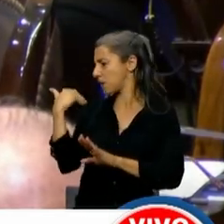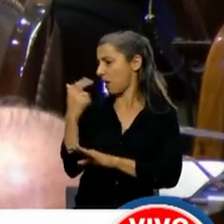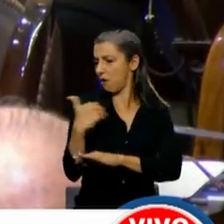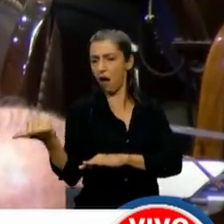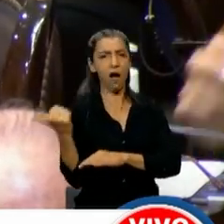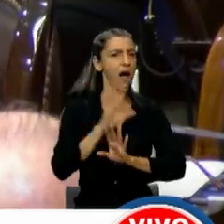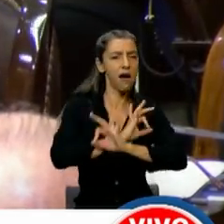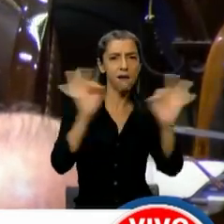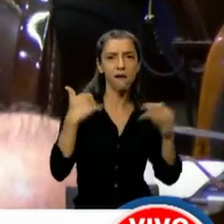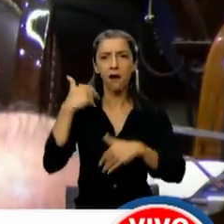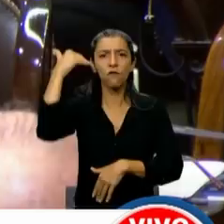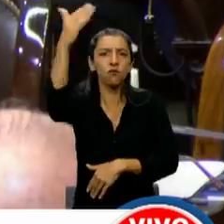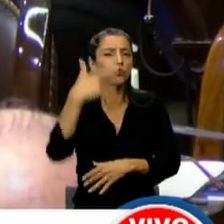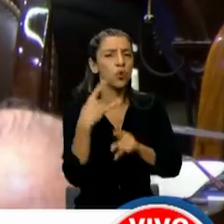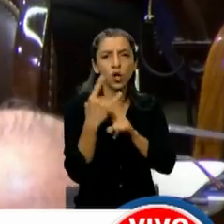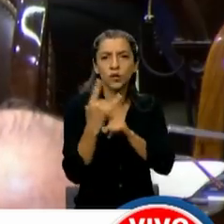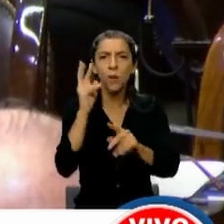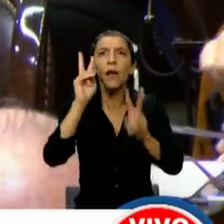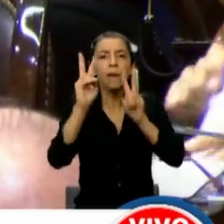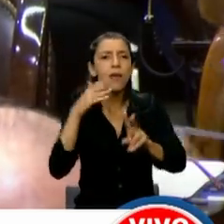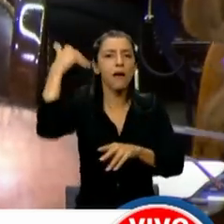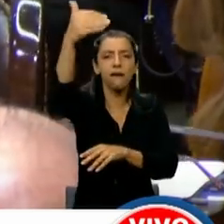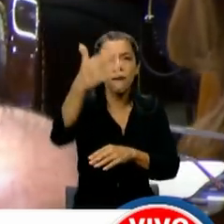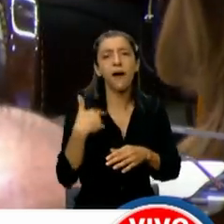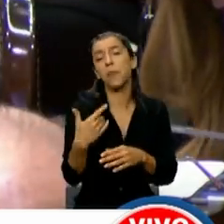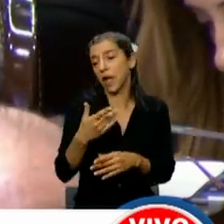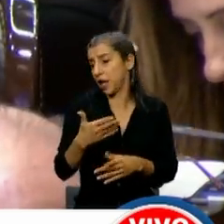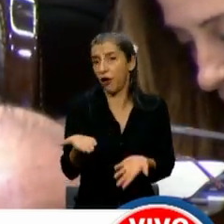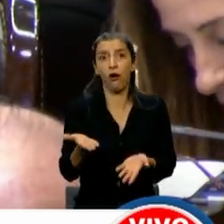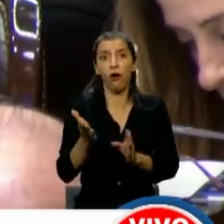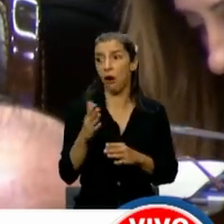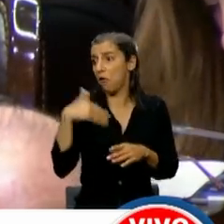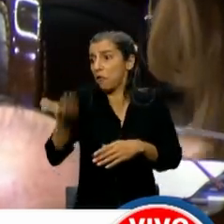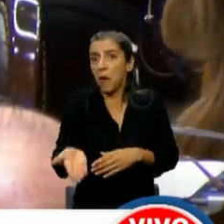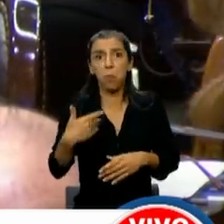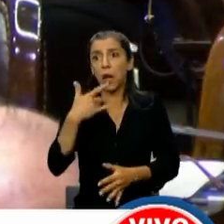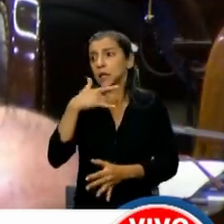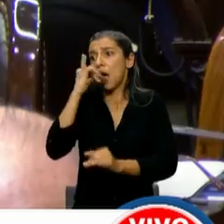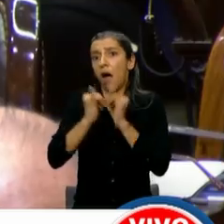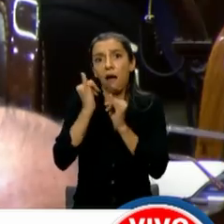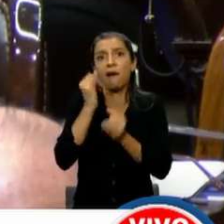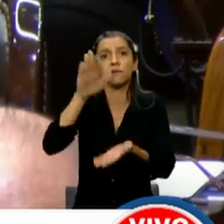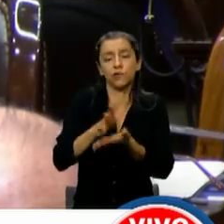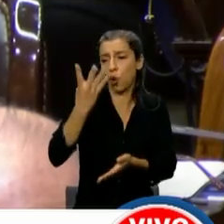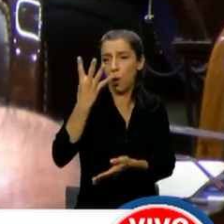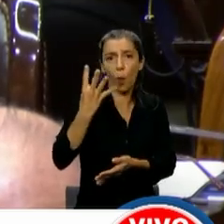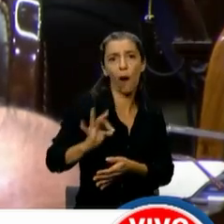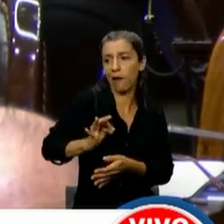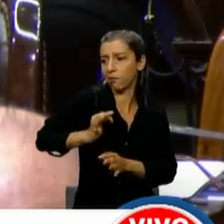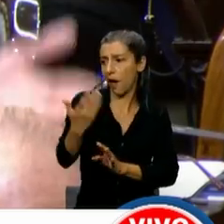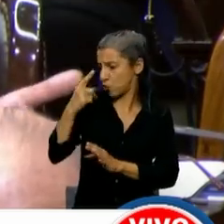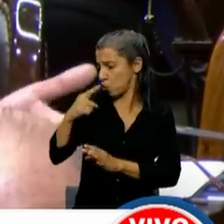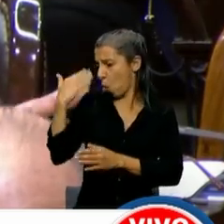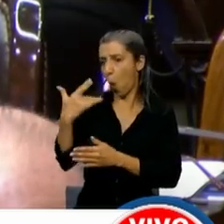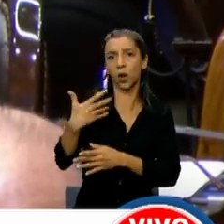costado resulta que la frase siguiente estaba hablando de los últimos 40 años de inflación en este país entonces en la misma frase